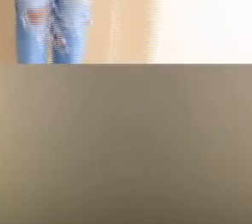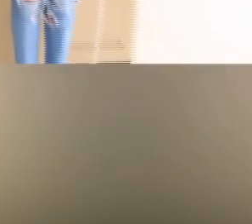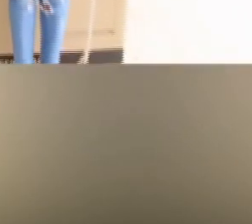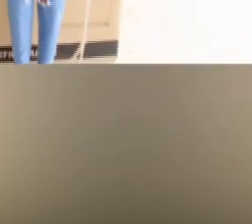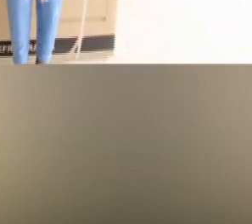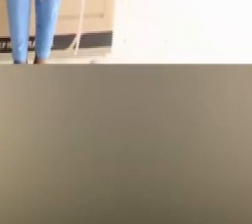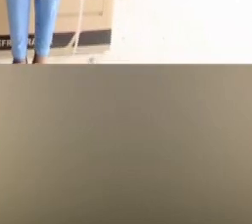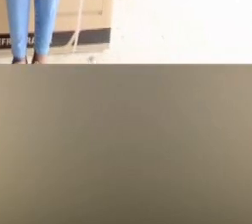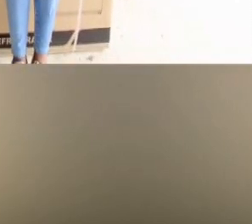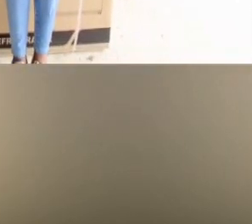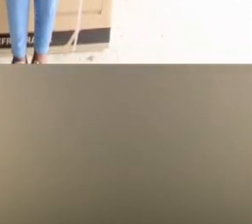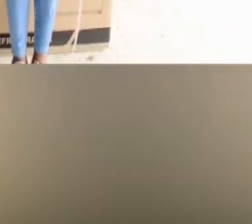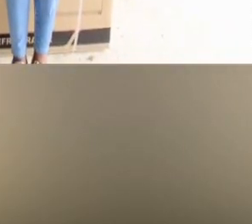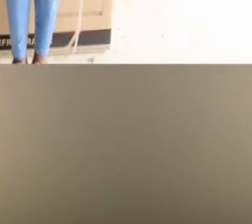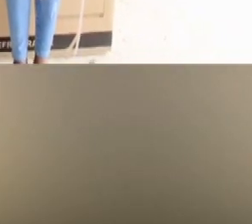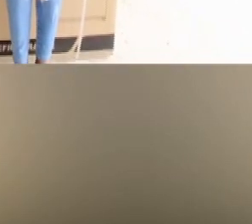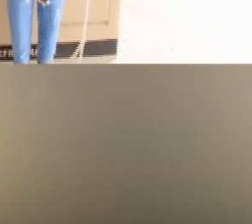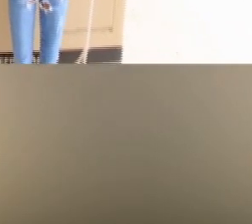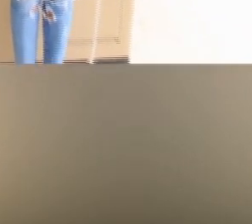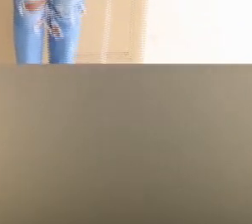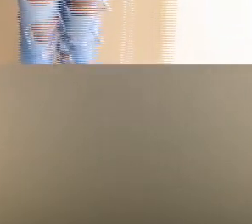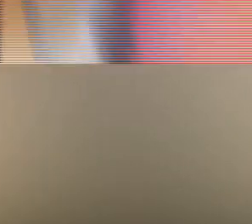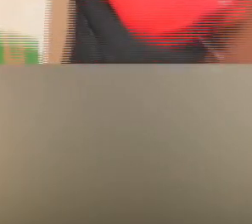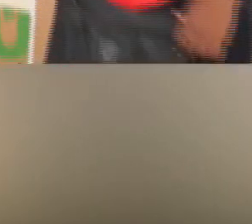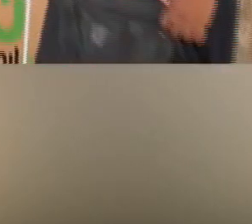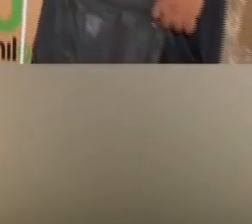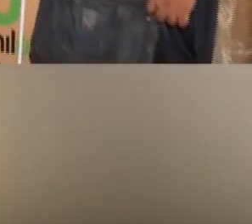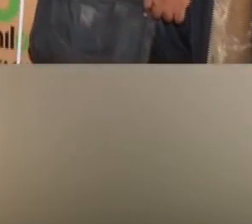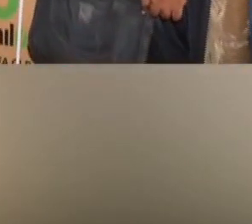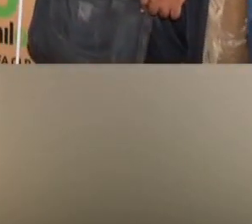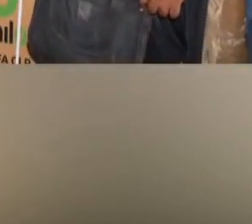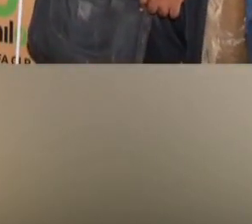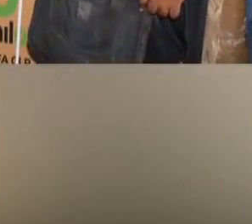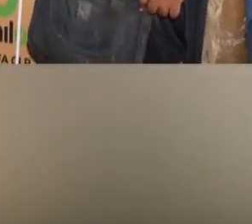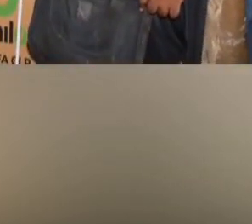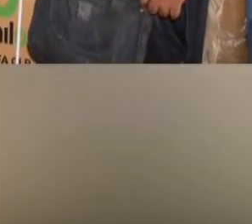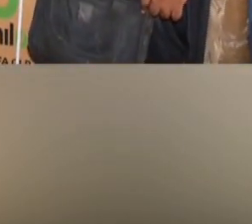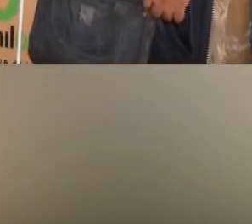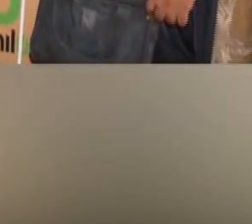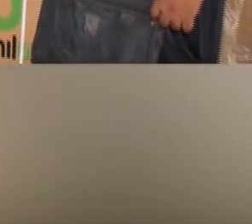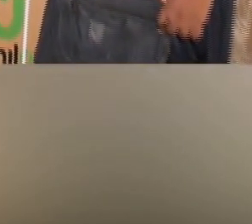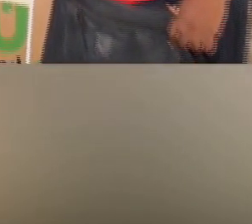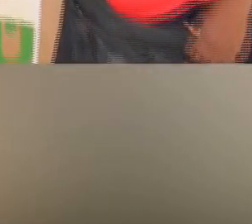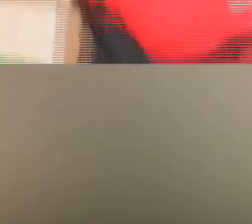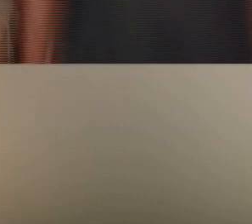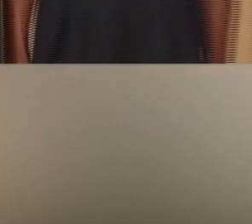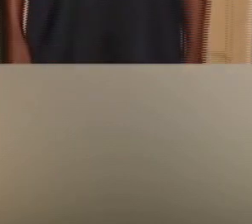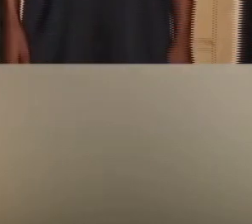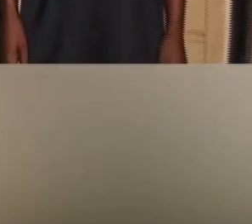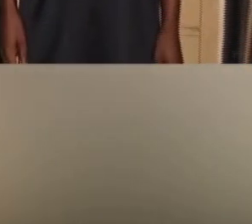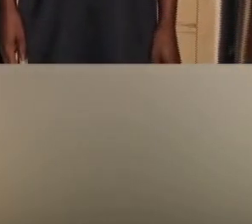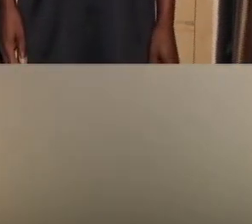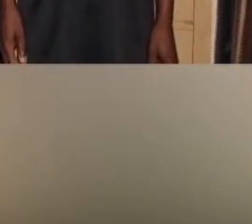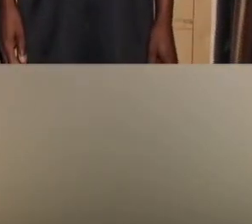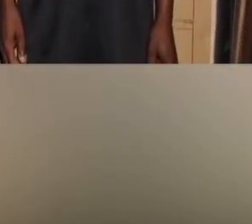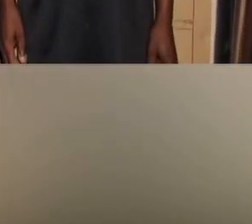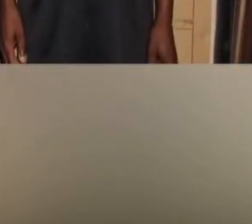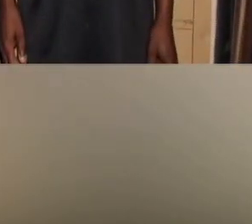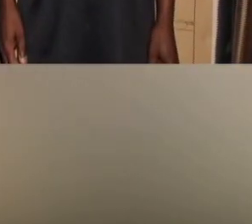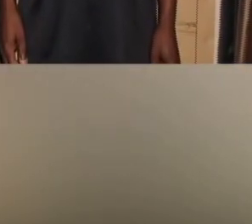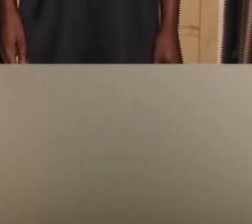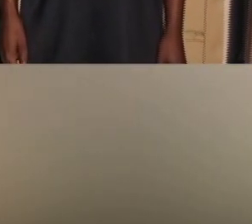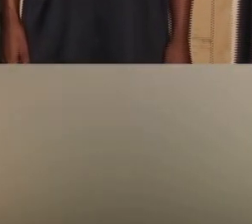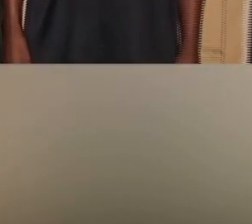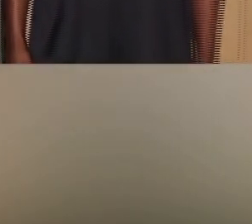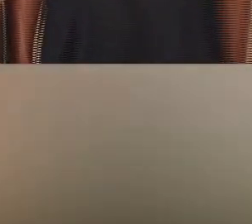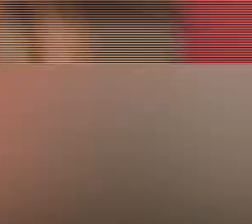verdad si Nosotros le damos el seguimiento a cada una de esas obras de todas las instituciones públicas del gobierno y es un trabajo